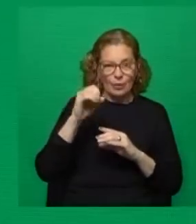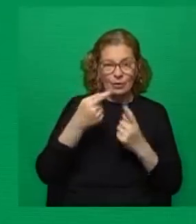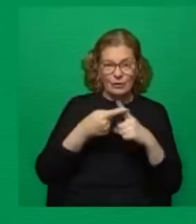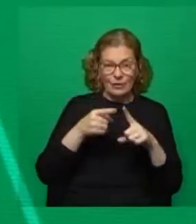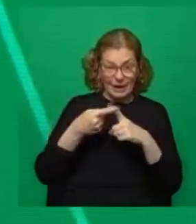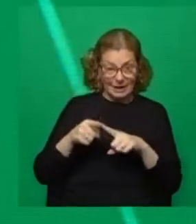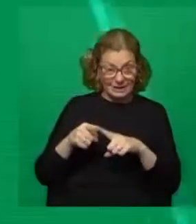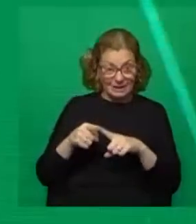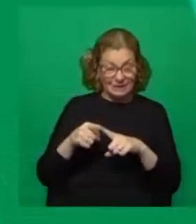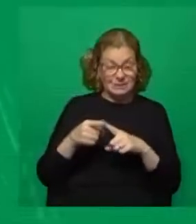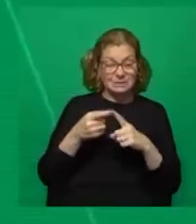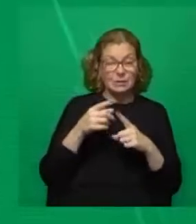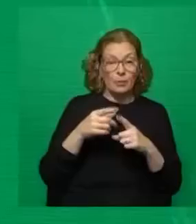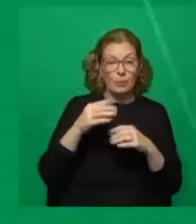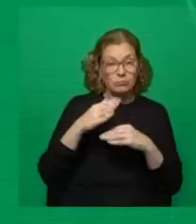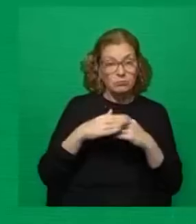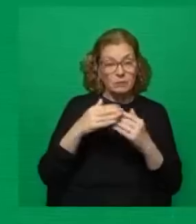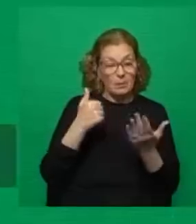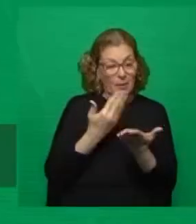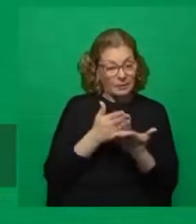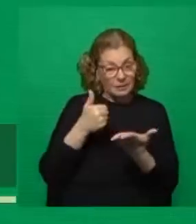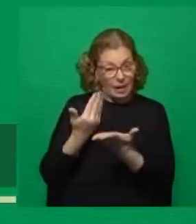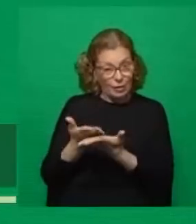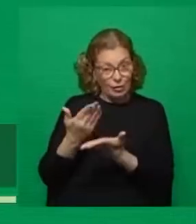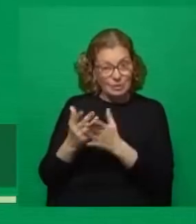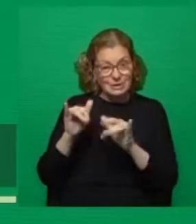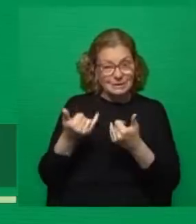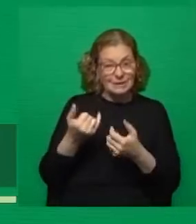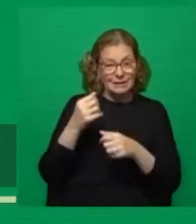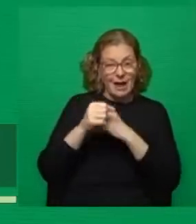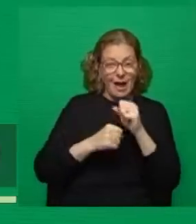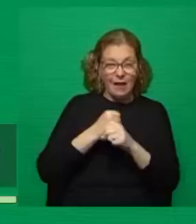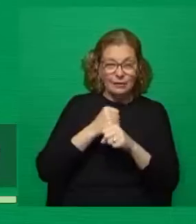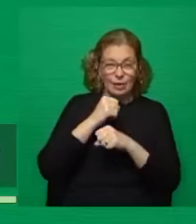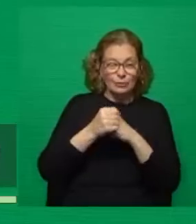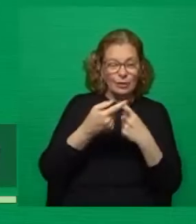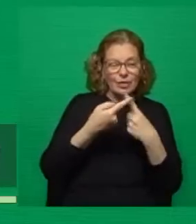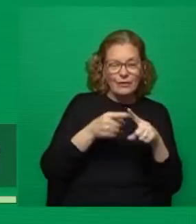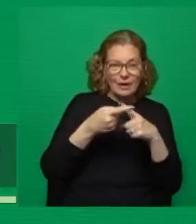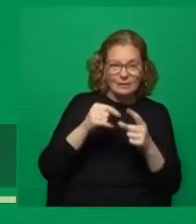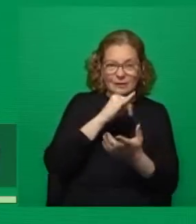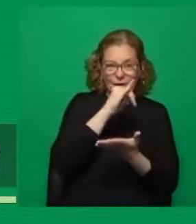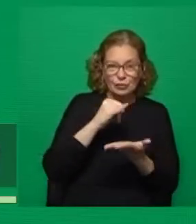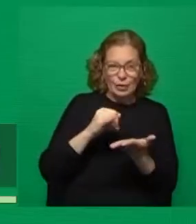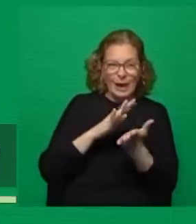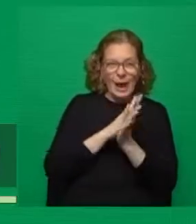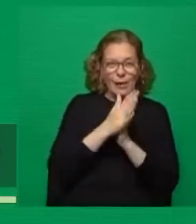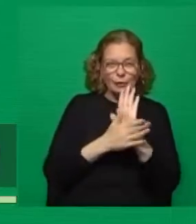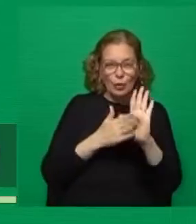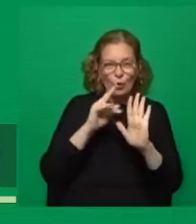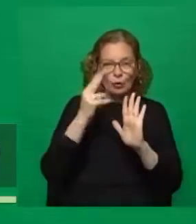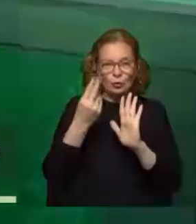inmobiliarios y urbanos que se están planteando ya desde hace años para determinadas zonas del país determinadas zonas